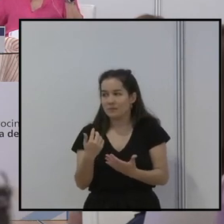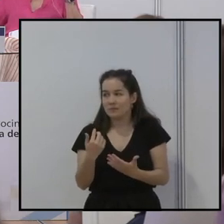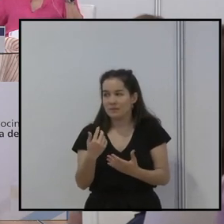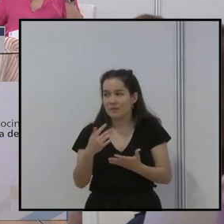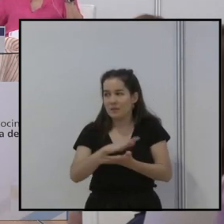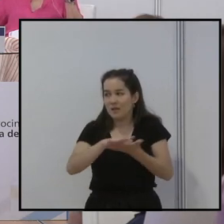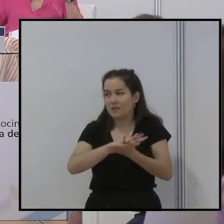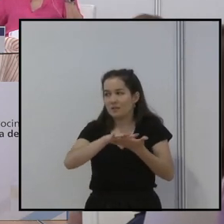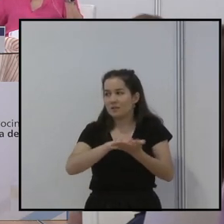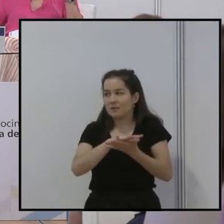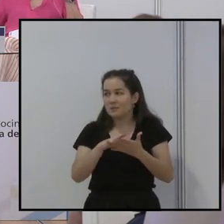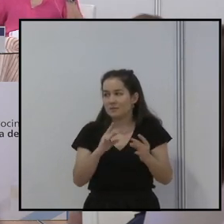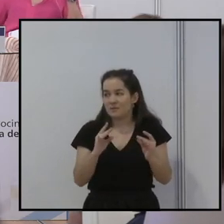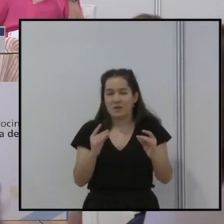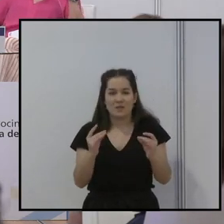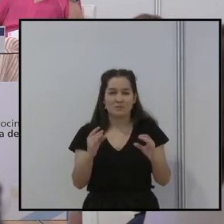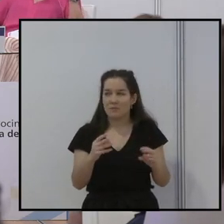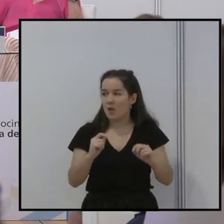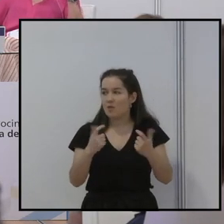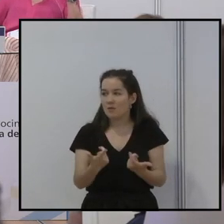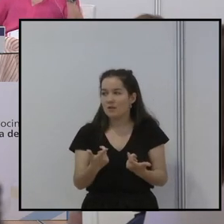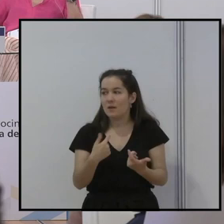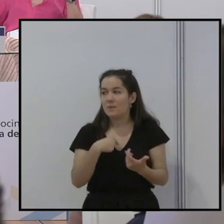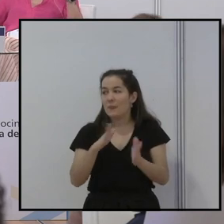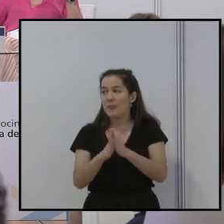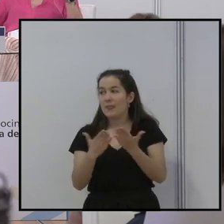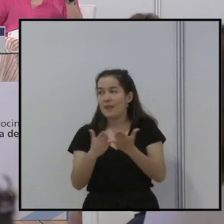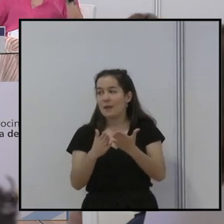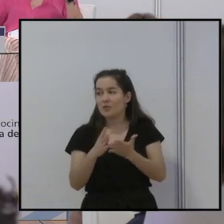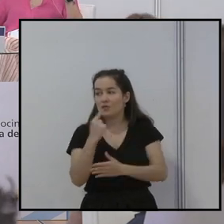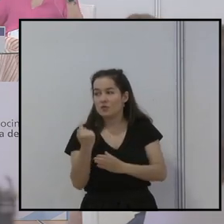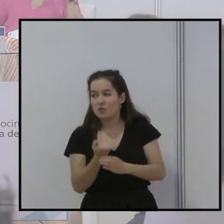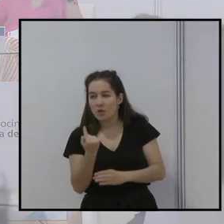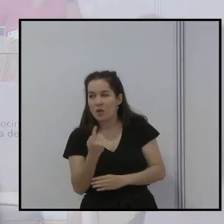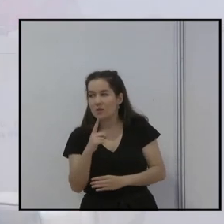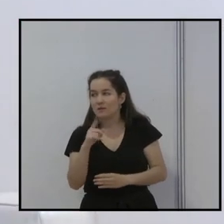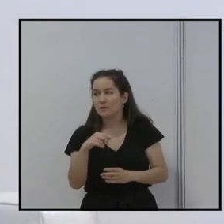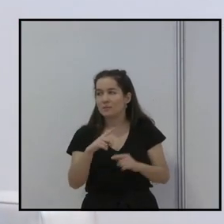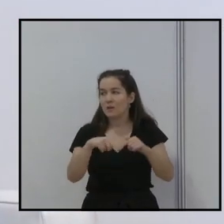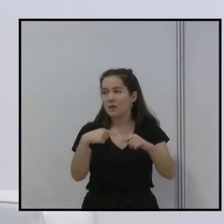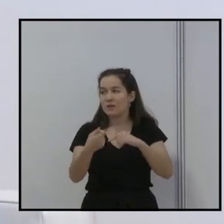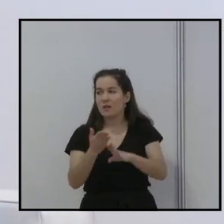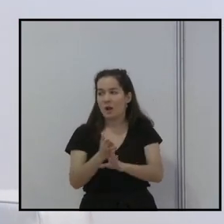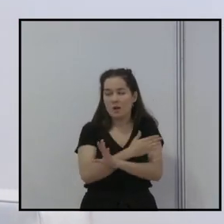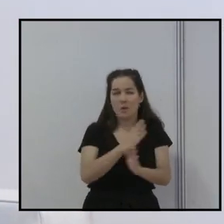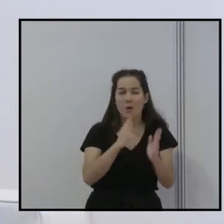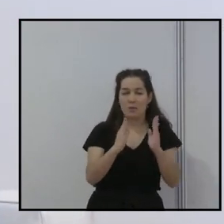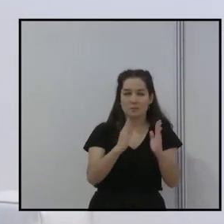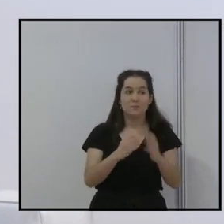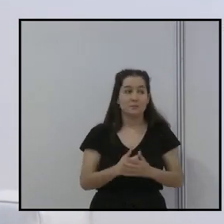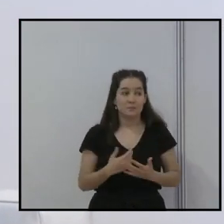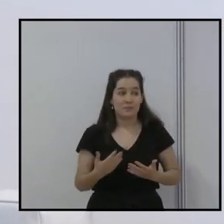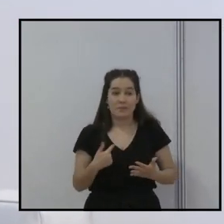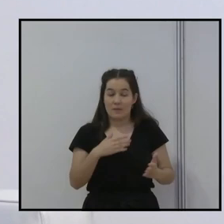hay... Tú hablas de la soledad también en tu libro, de la soledad no ya la posterior, sino durante la época de los ataques de pánico. Sí, por supuesto. Yo creo que además